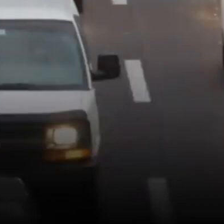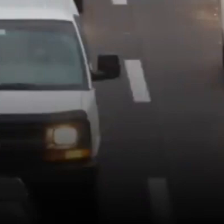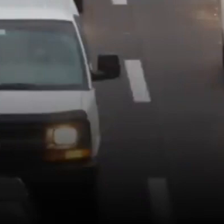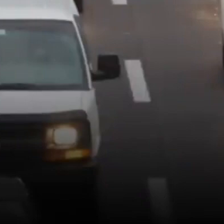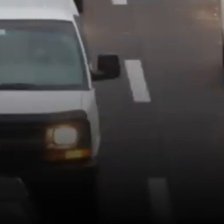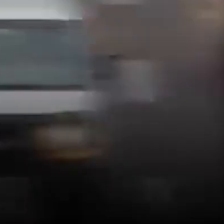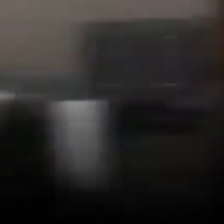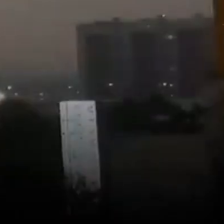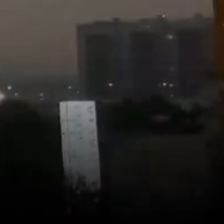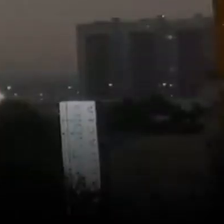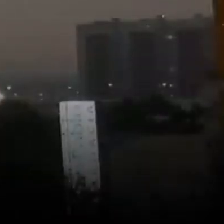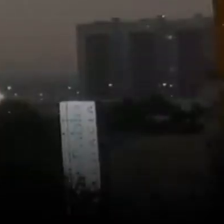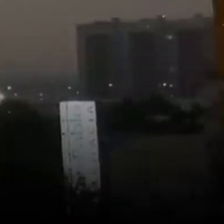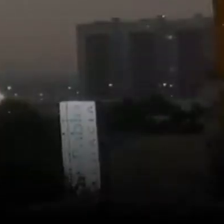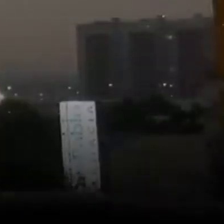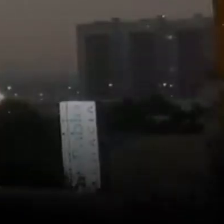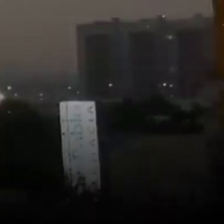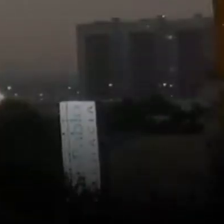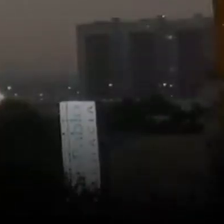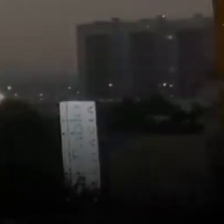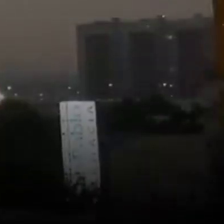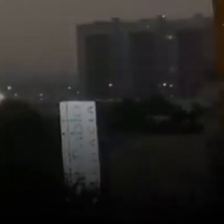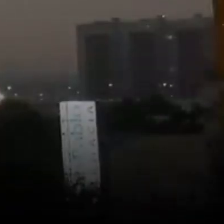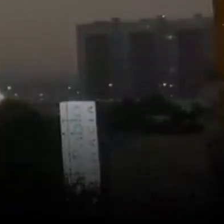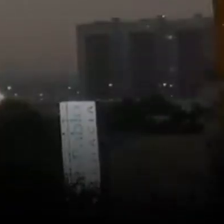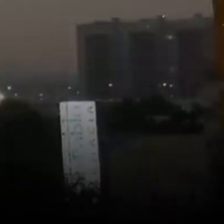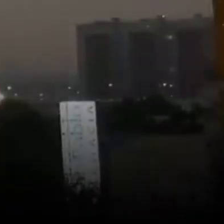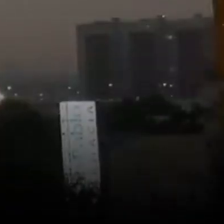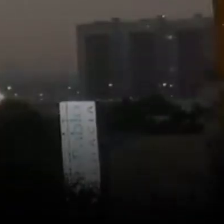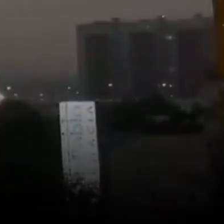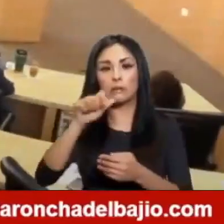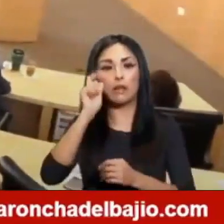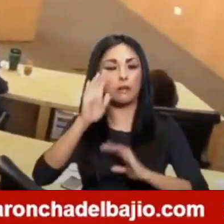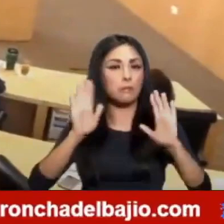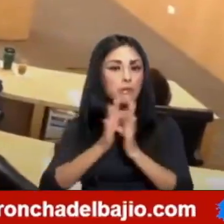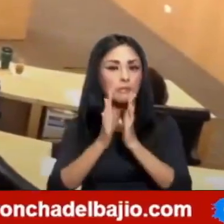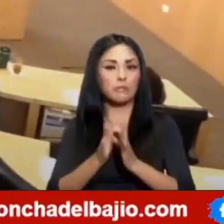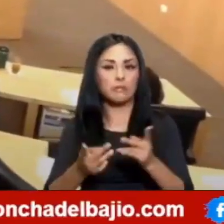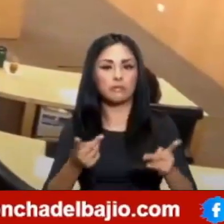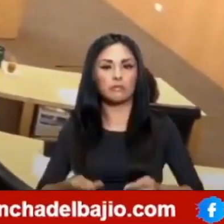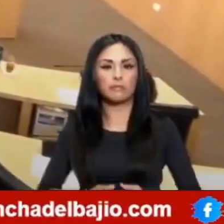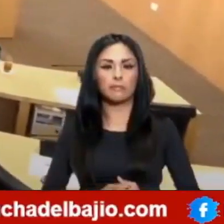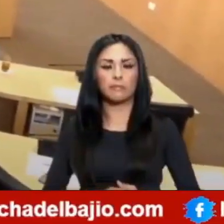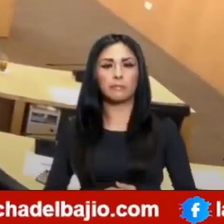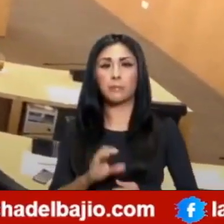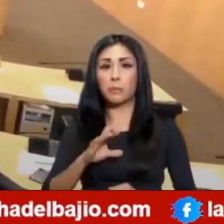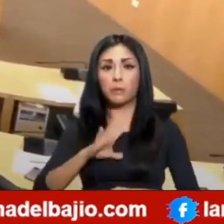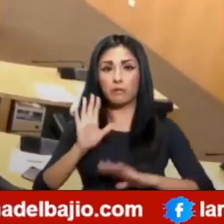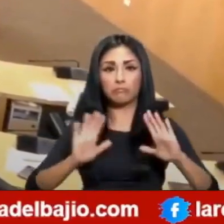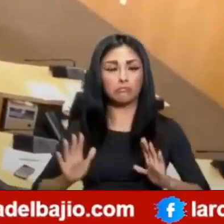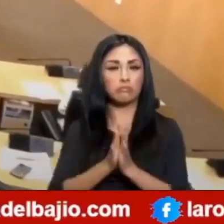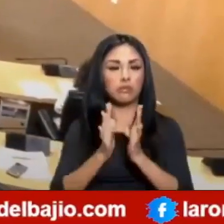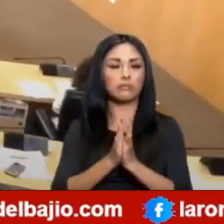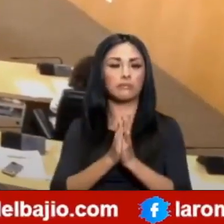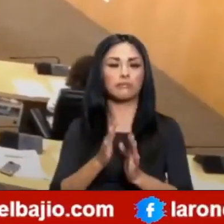González dio a conocer que los problemas ambientales y las altas concentraciones de contaminación derivados de actividades humanas y